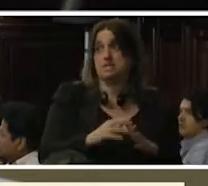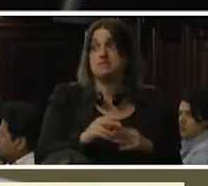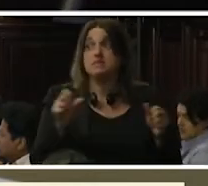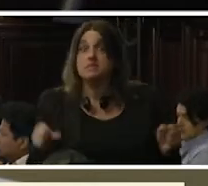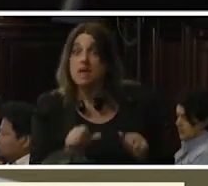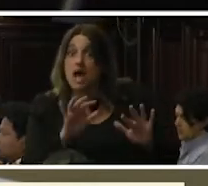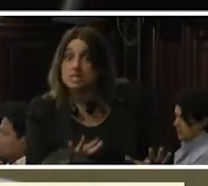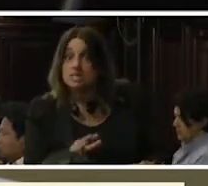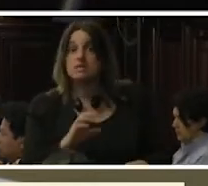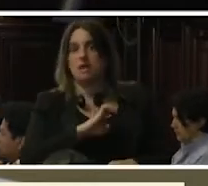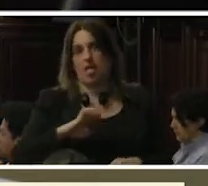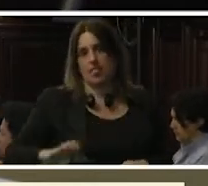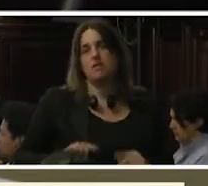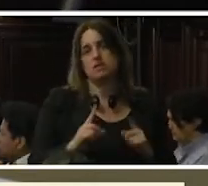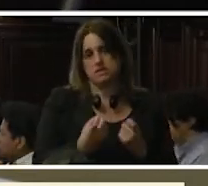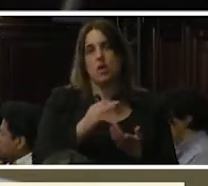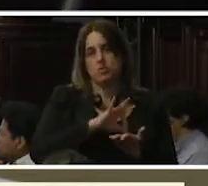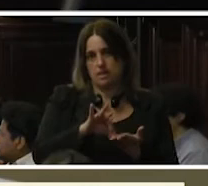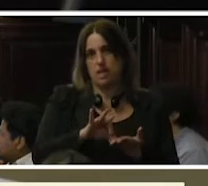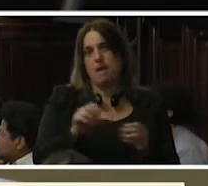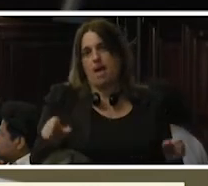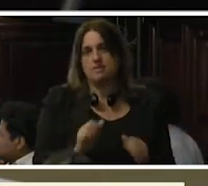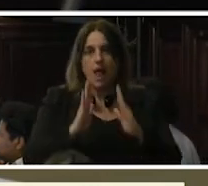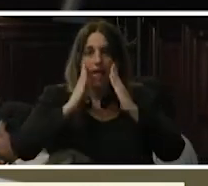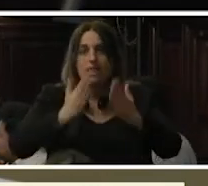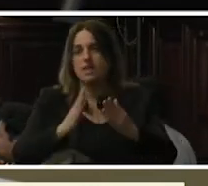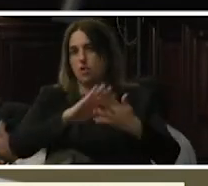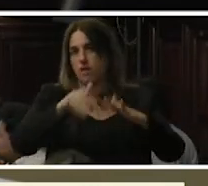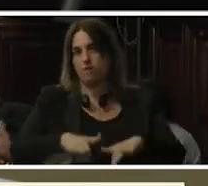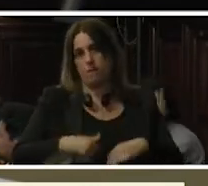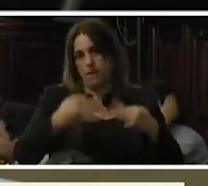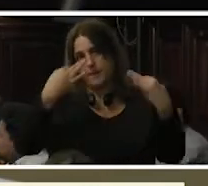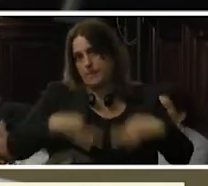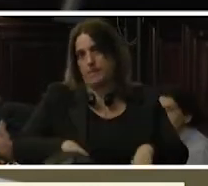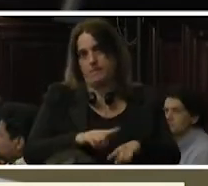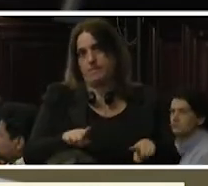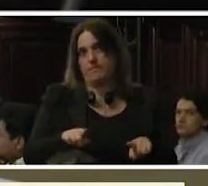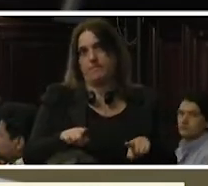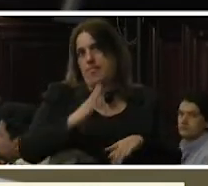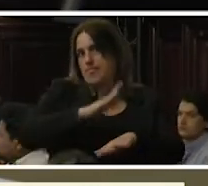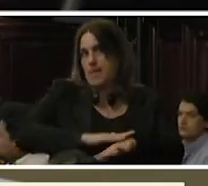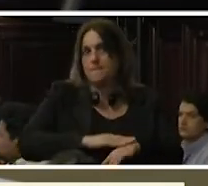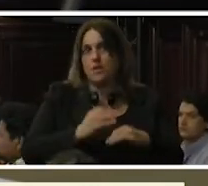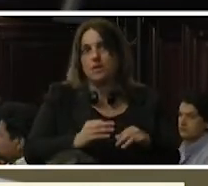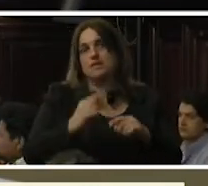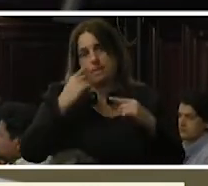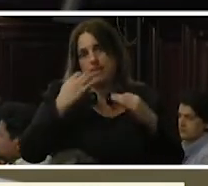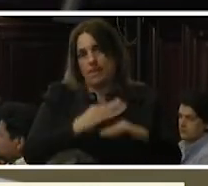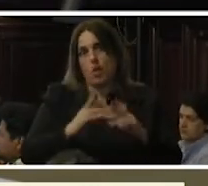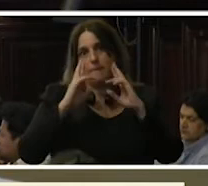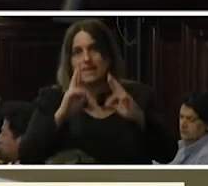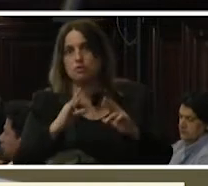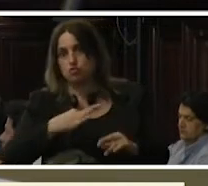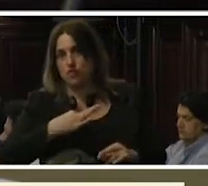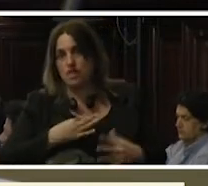los estados deberían contar con sistemas que les permiten atenderlos de manera oportuna, eficaz, garantizando así la vida, salud,